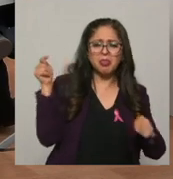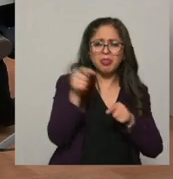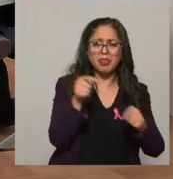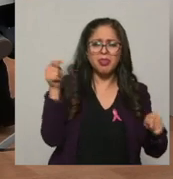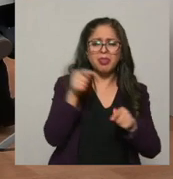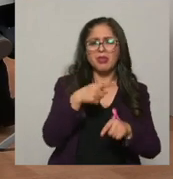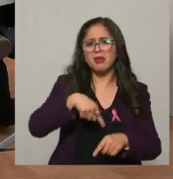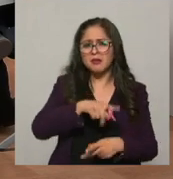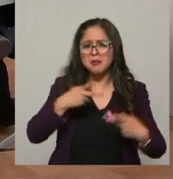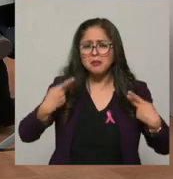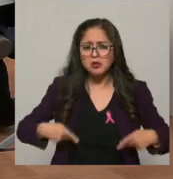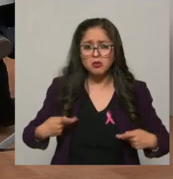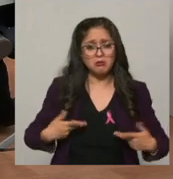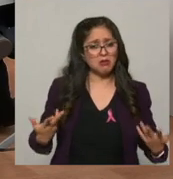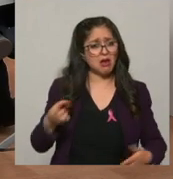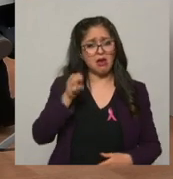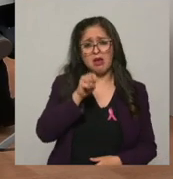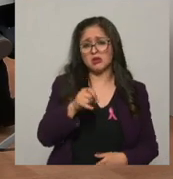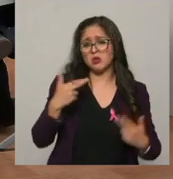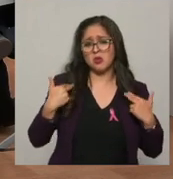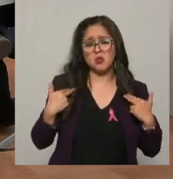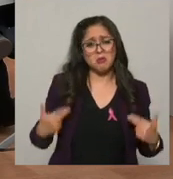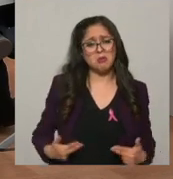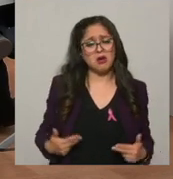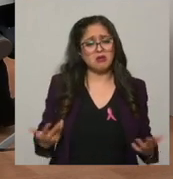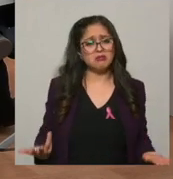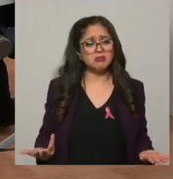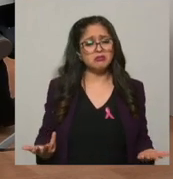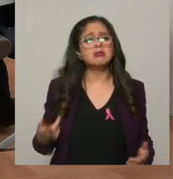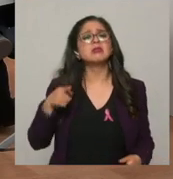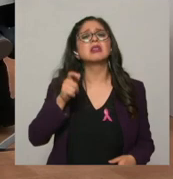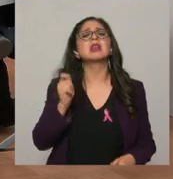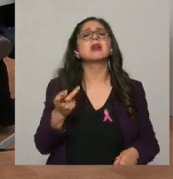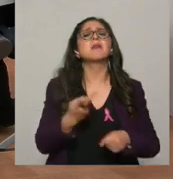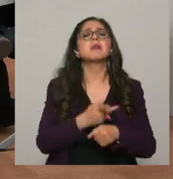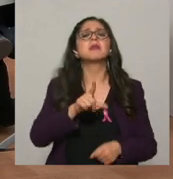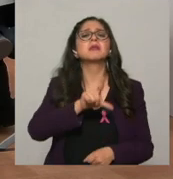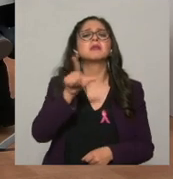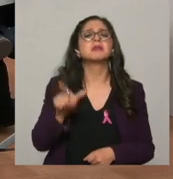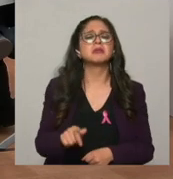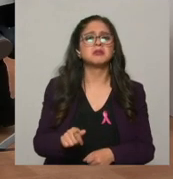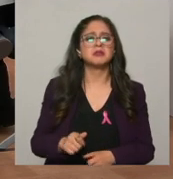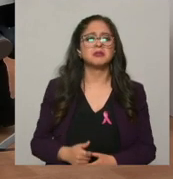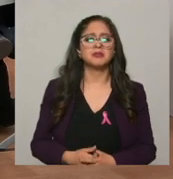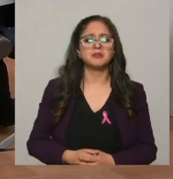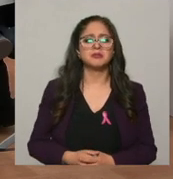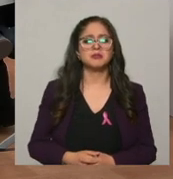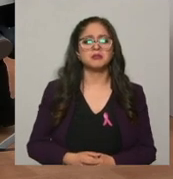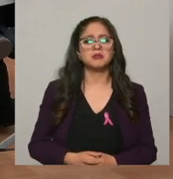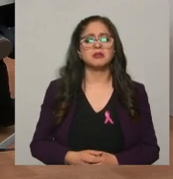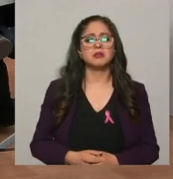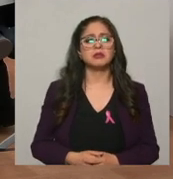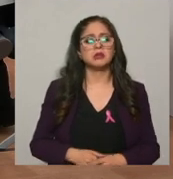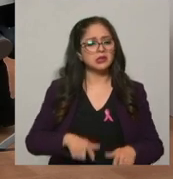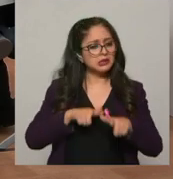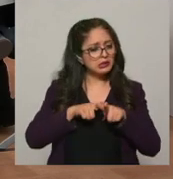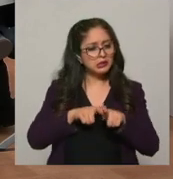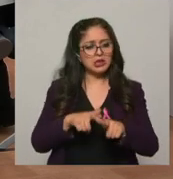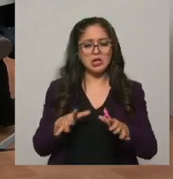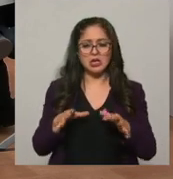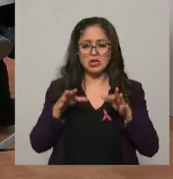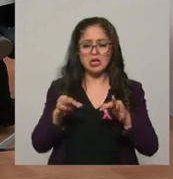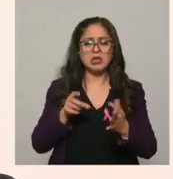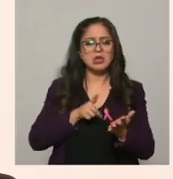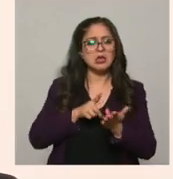estas personas, son seres humanos. Jair Martínez, en ese sentido, ¿qué es lo que sigue? Sigue garantizar los derechos de todas las